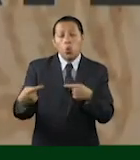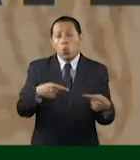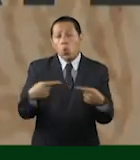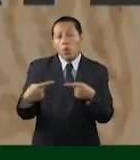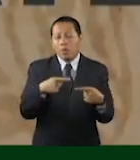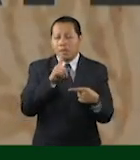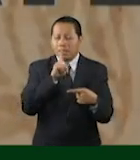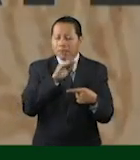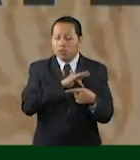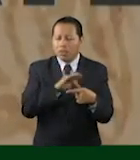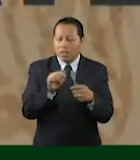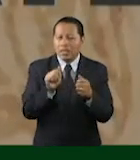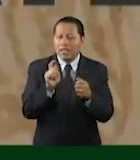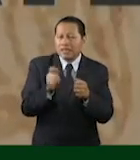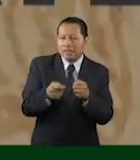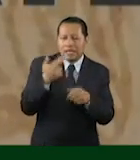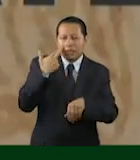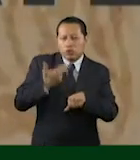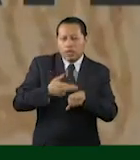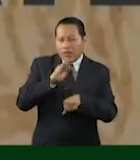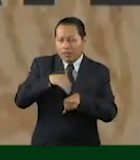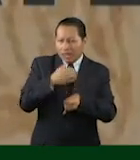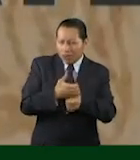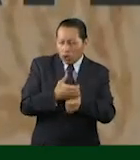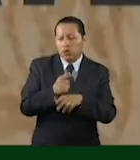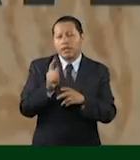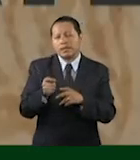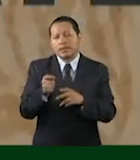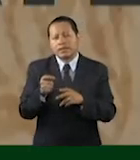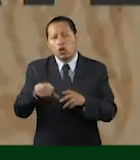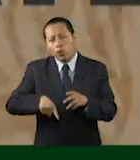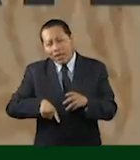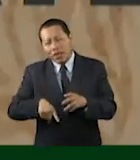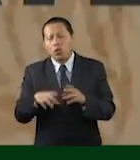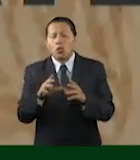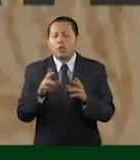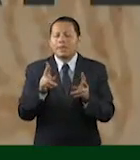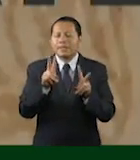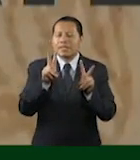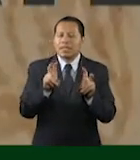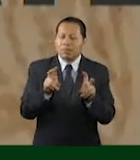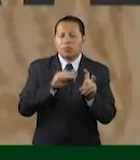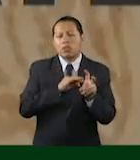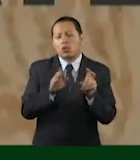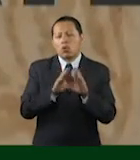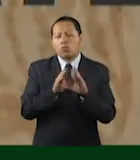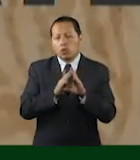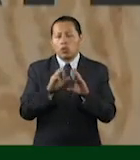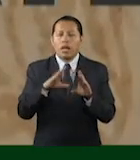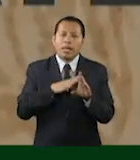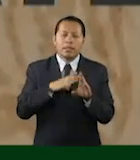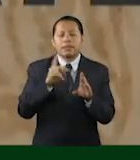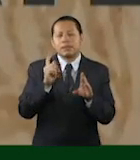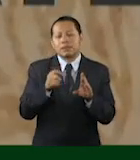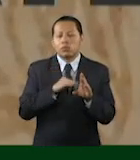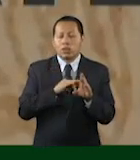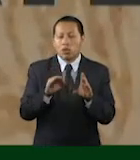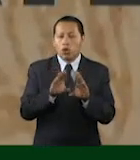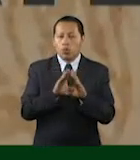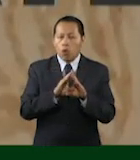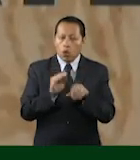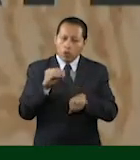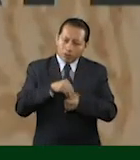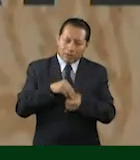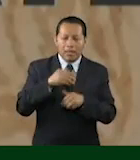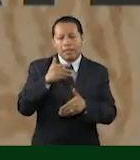que si le toca a la Federación, de que si le toca al Estado, que esto sea un tema más allá de que si hay incorporación a